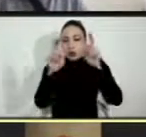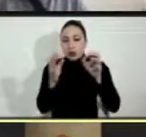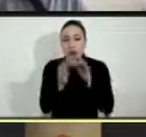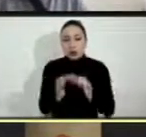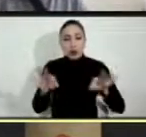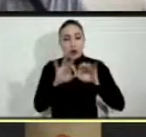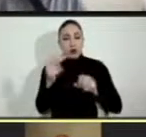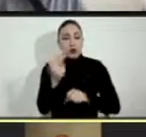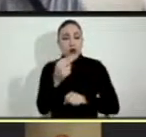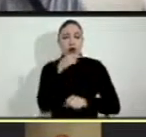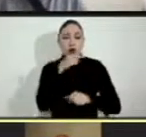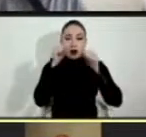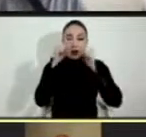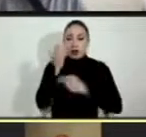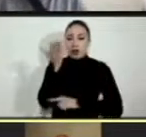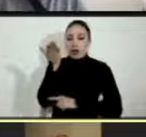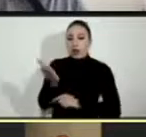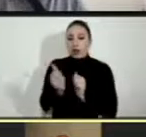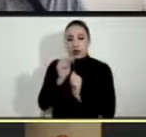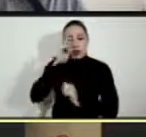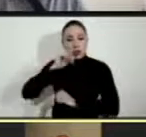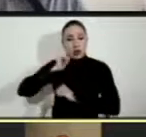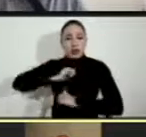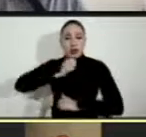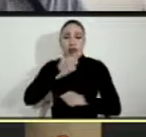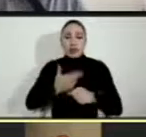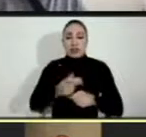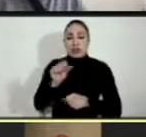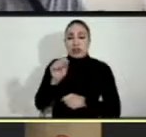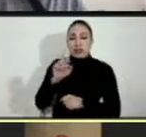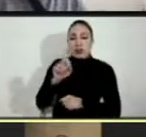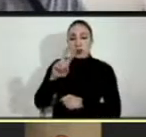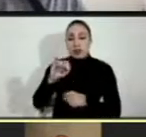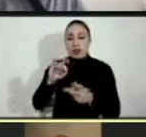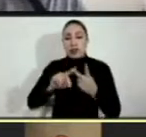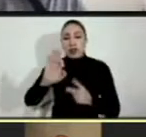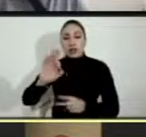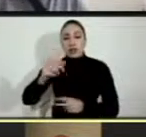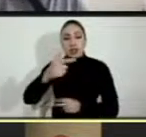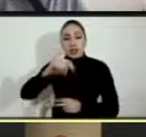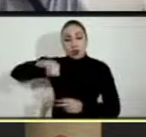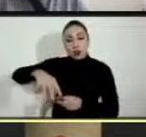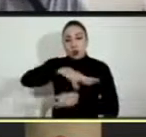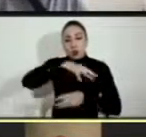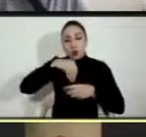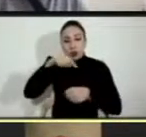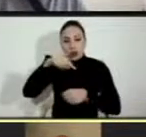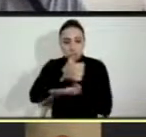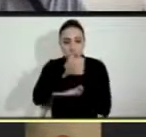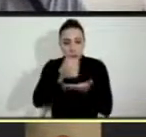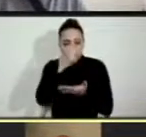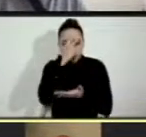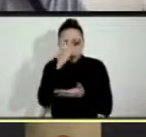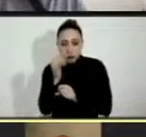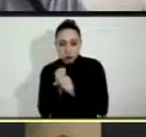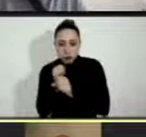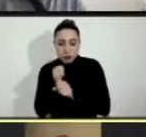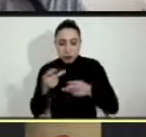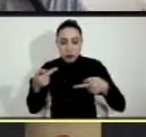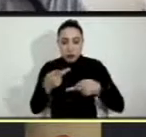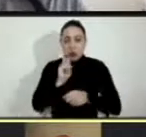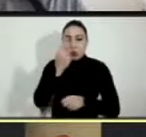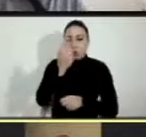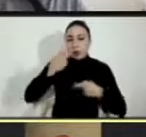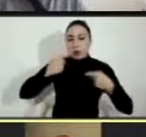Vivienda, a la Alcaldía de Azcapotzalco y a la Fiscalía General de Justicia, todas de la Ciudad de México, la investigación del accidente de un trabajador de la construcción en el